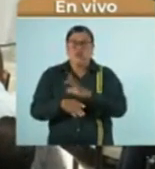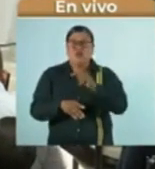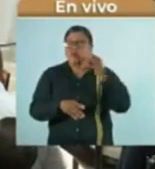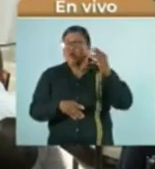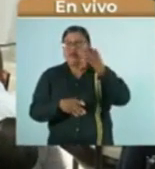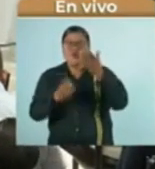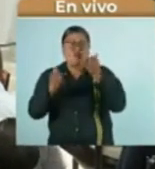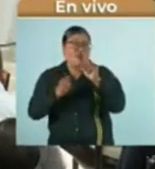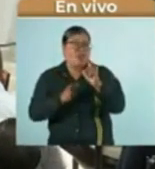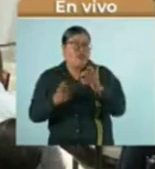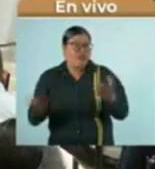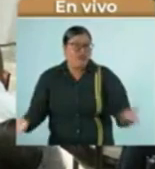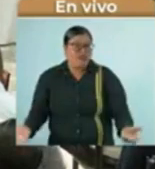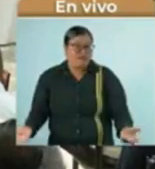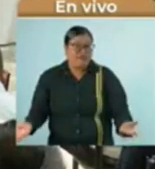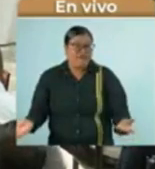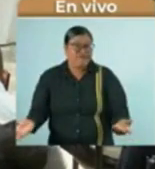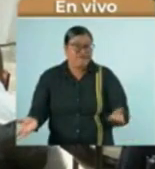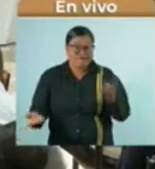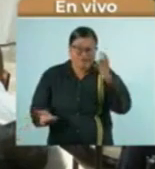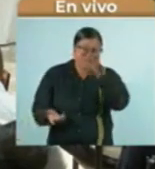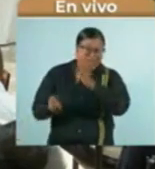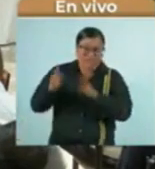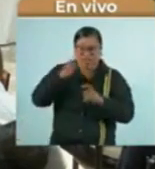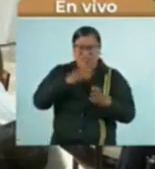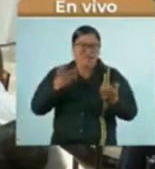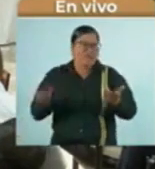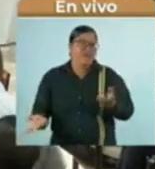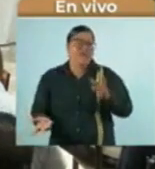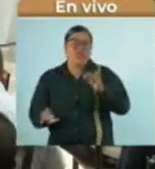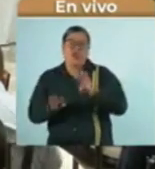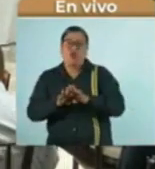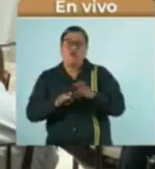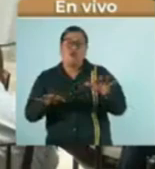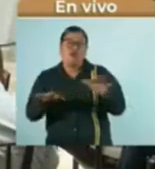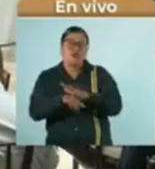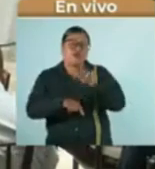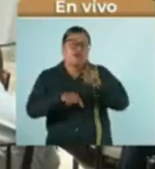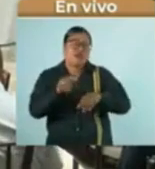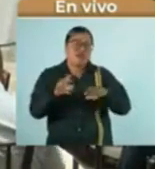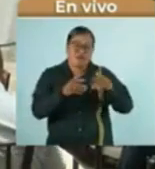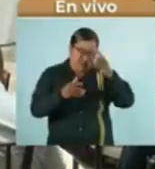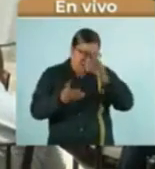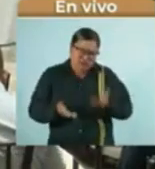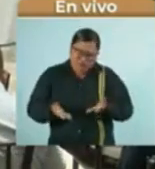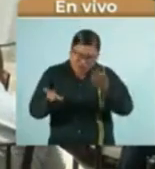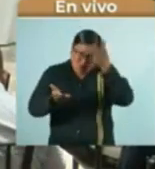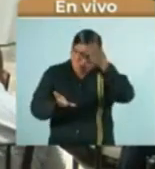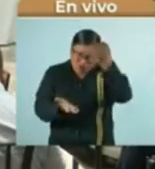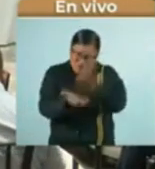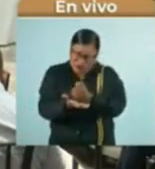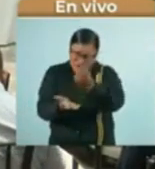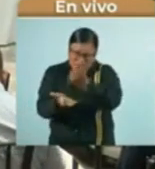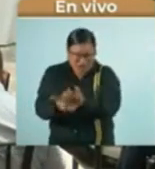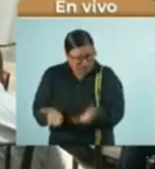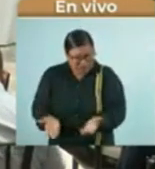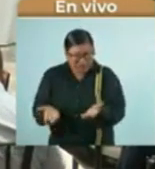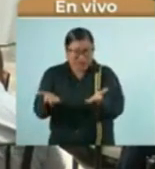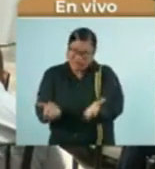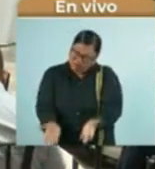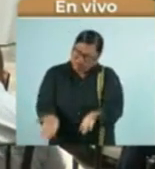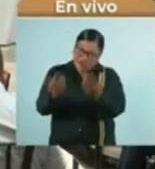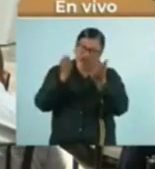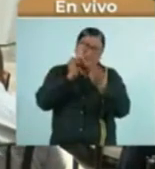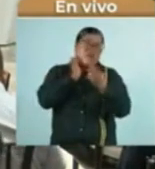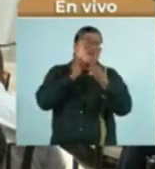después y vamos a padecer. Y no se va a echar reversa en que tengan propiedad. Entonces, los convocamos al diálogo antes de que